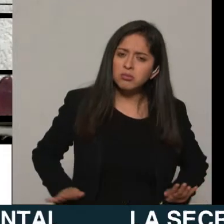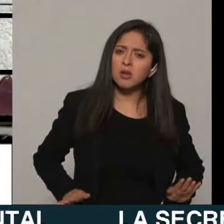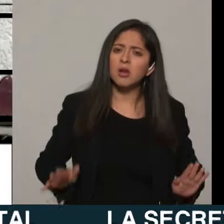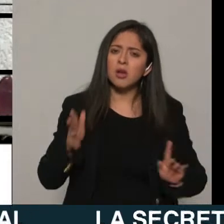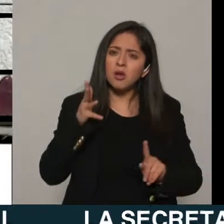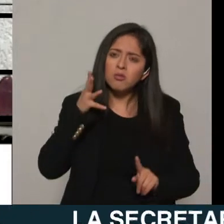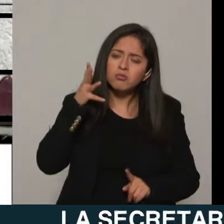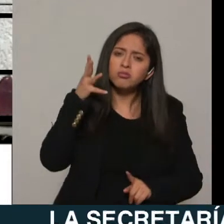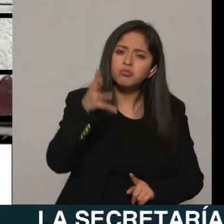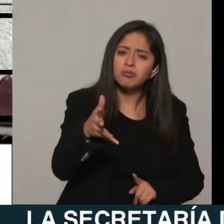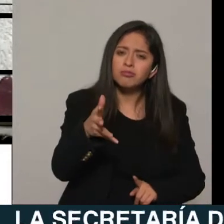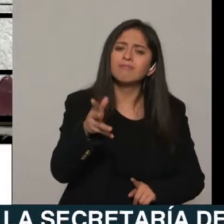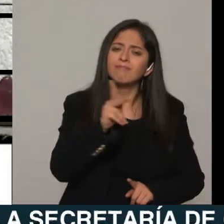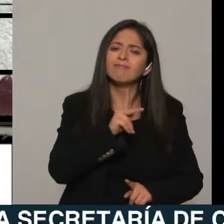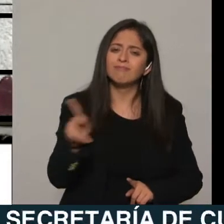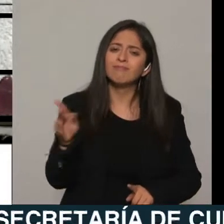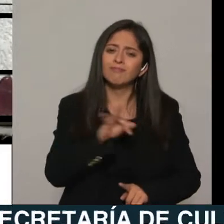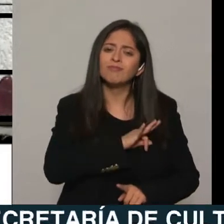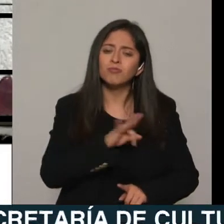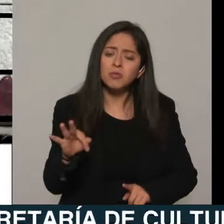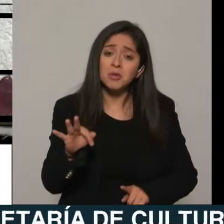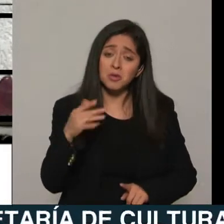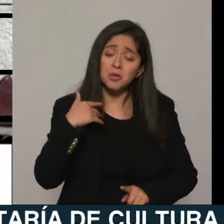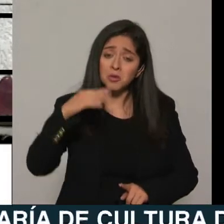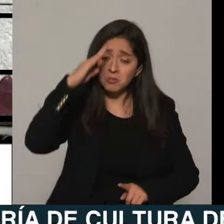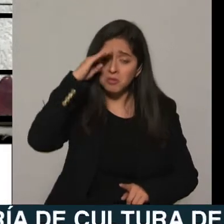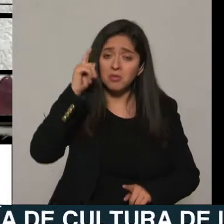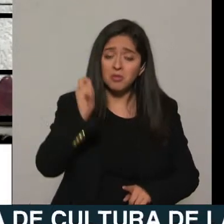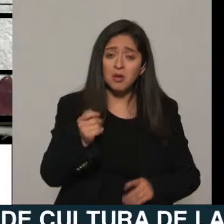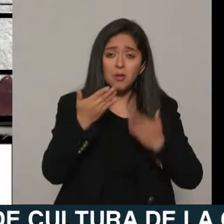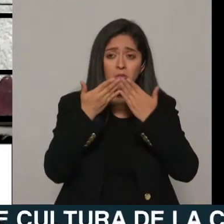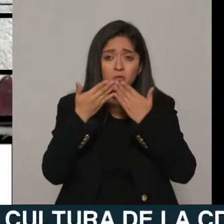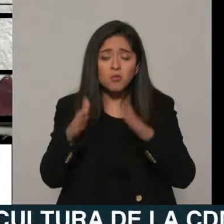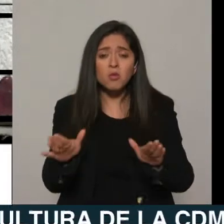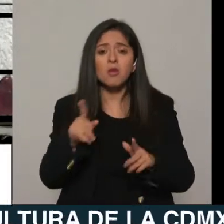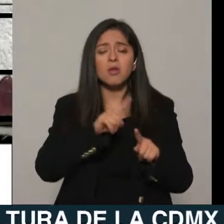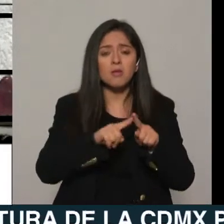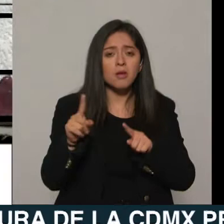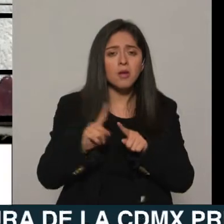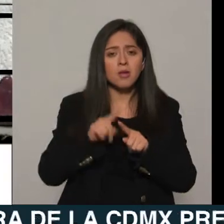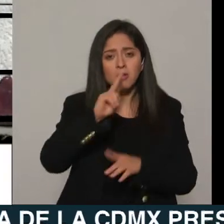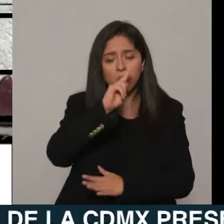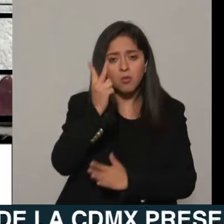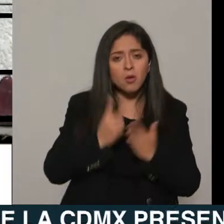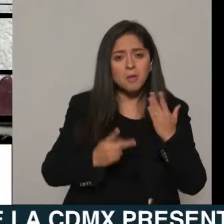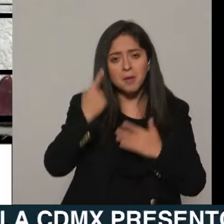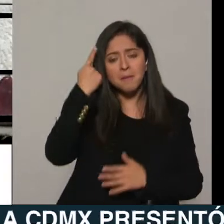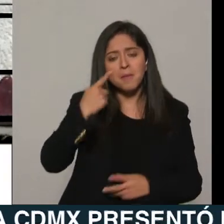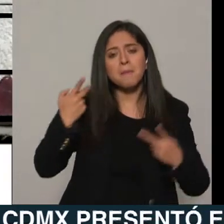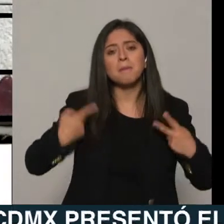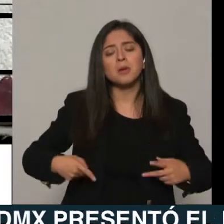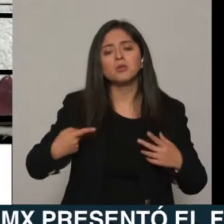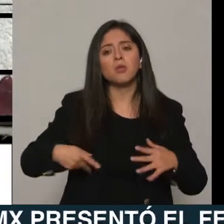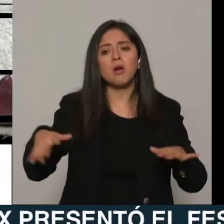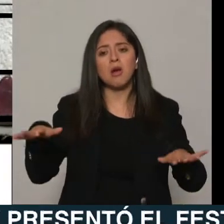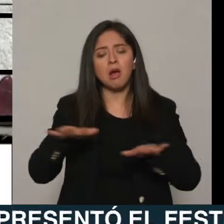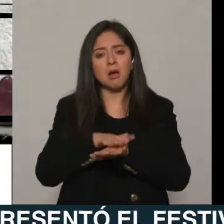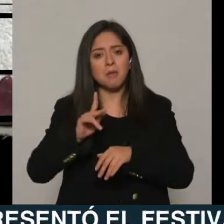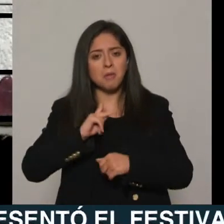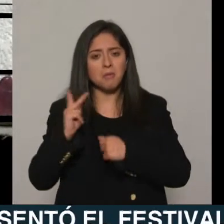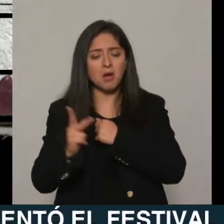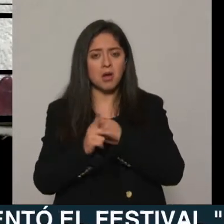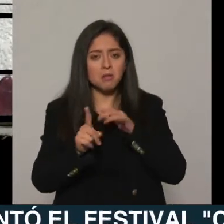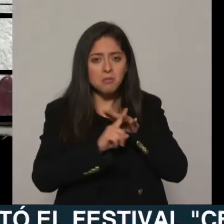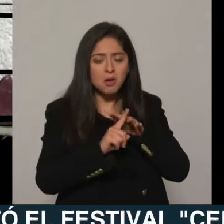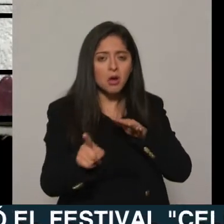y pues estaría bien de que sí se abrieran puertas, hubieran programas para migrantes o